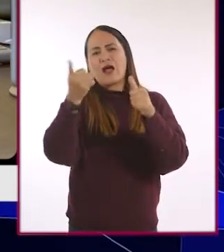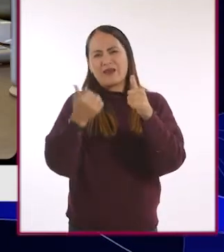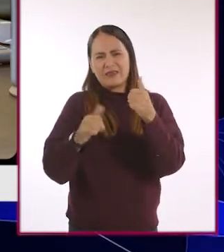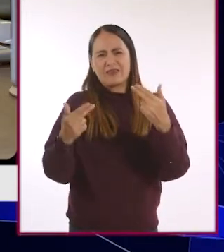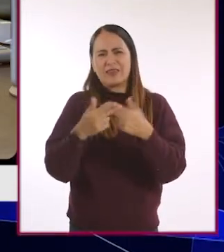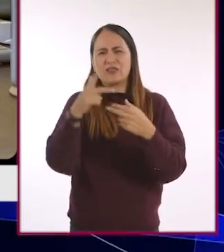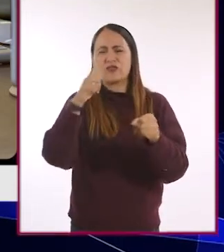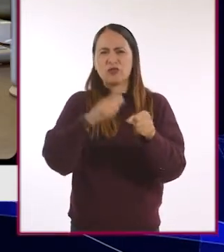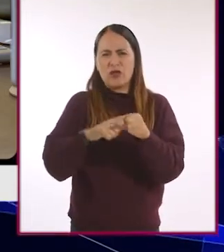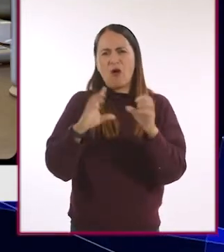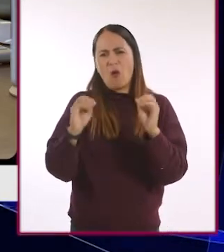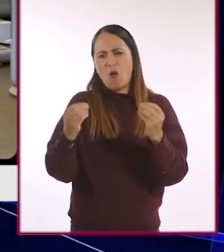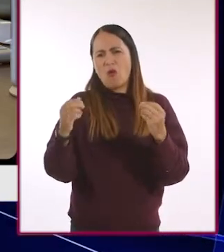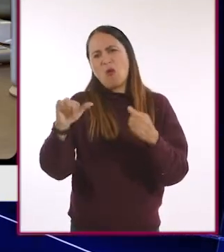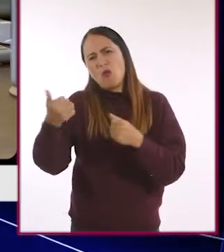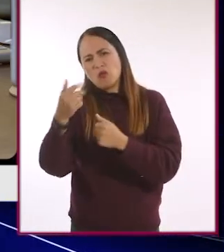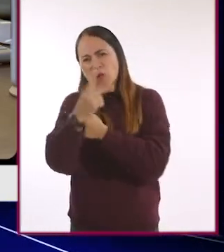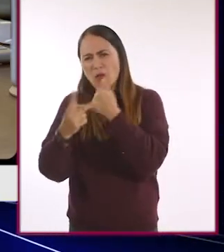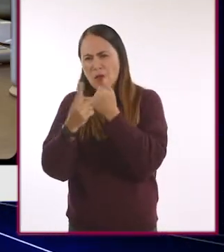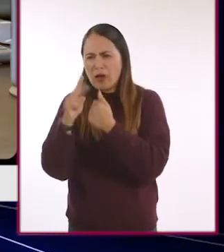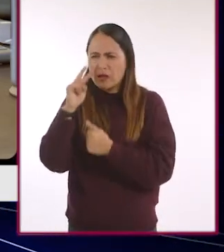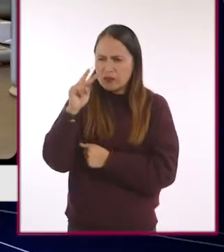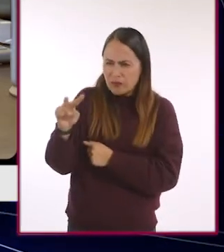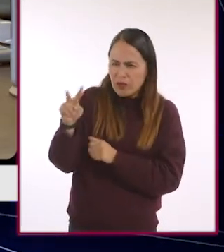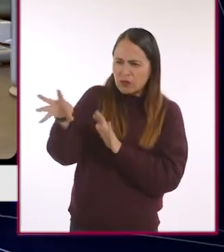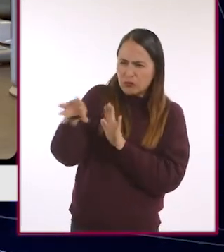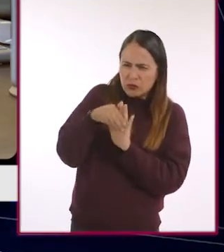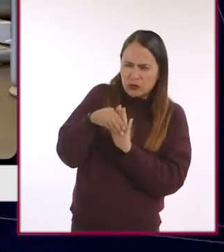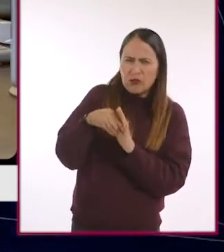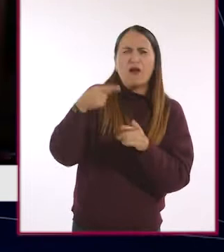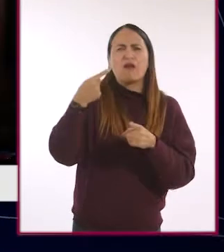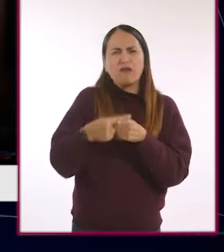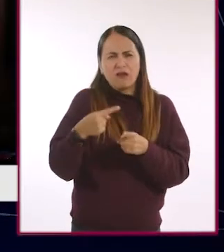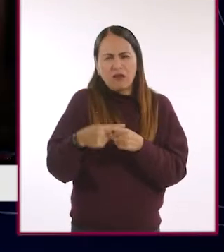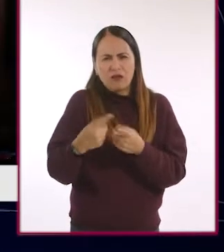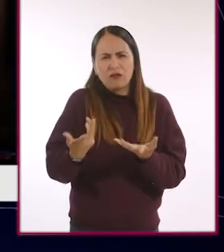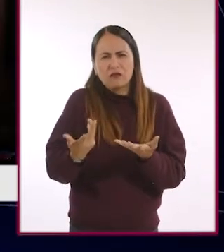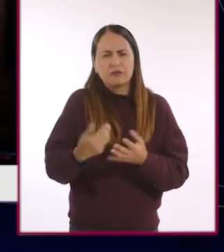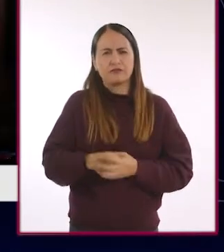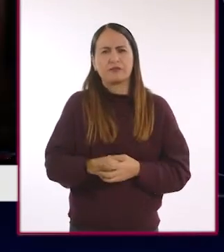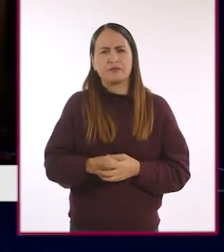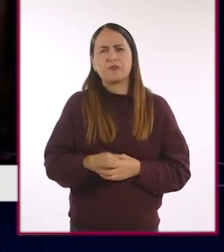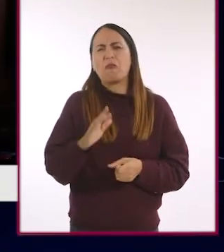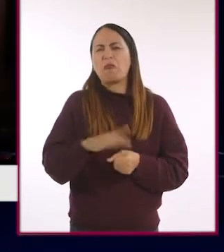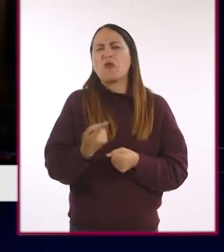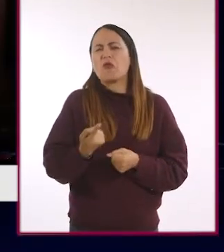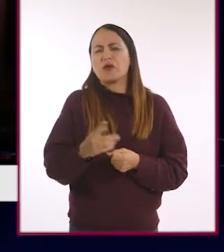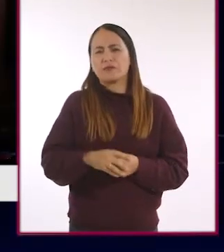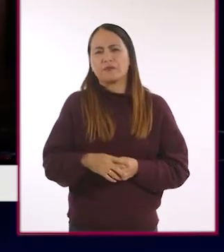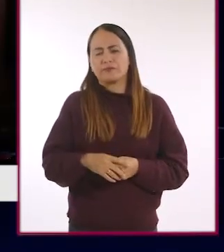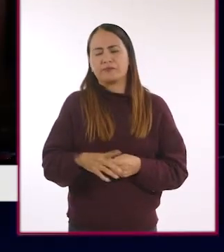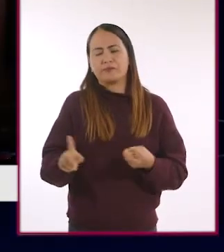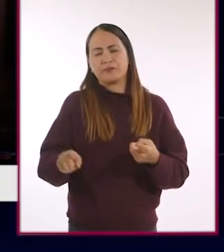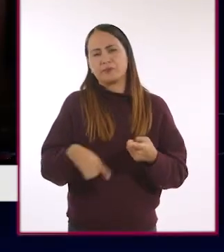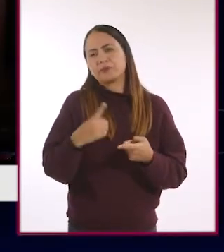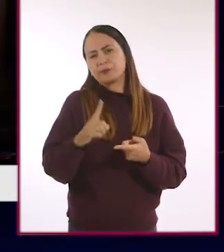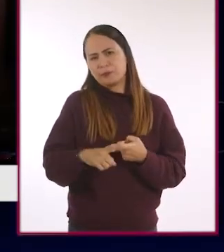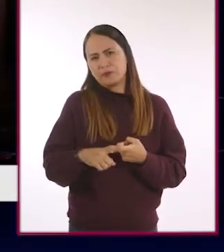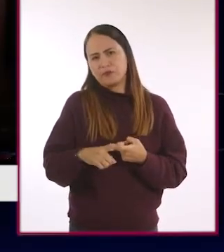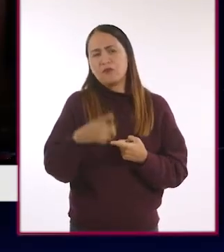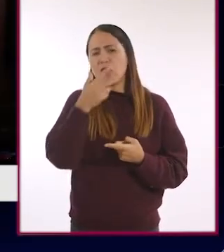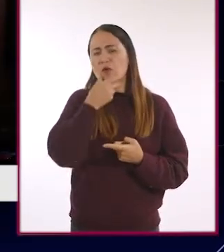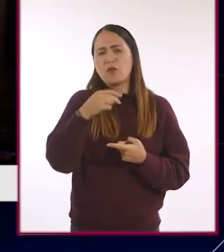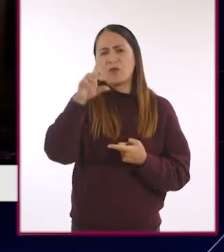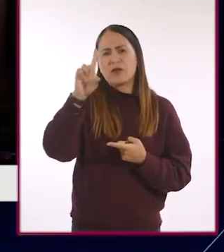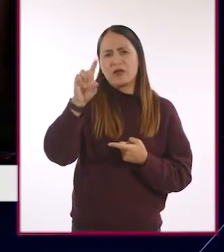del extranjero marcaron una influencia decisiva en tu trabajo y por qué? Pues digo, uno de los principales es